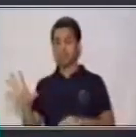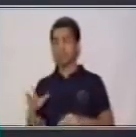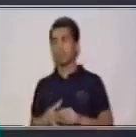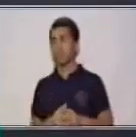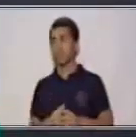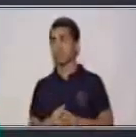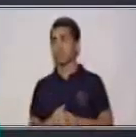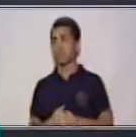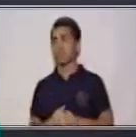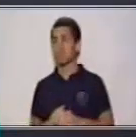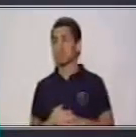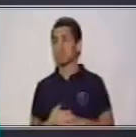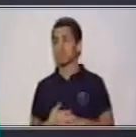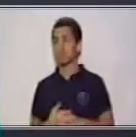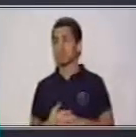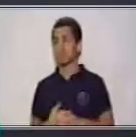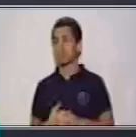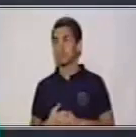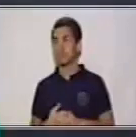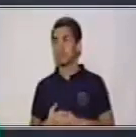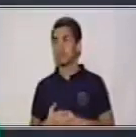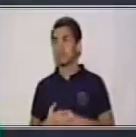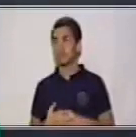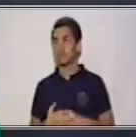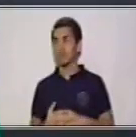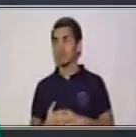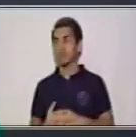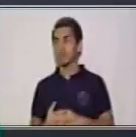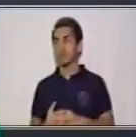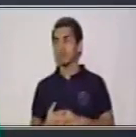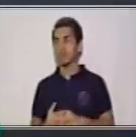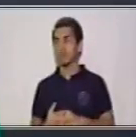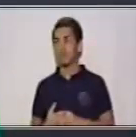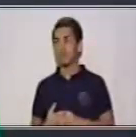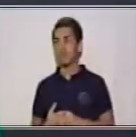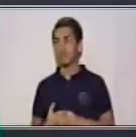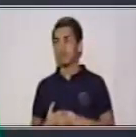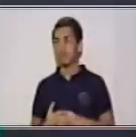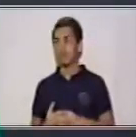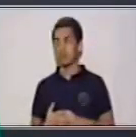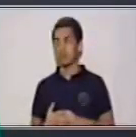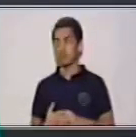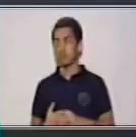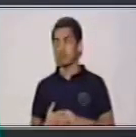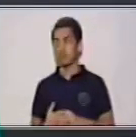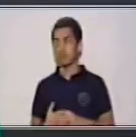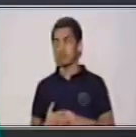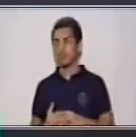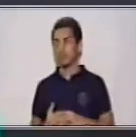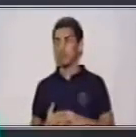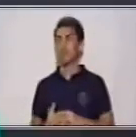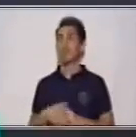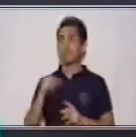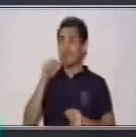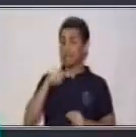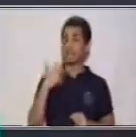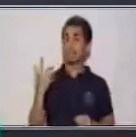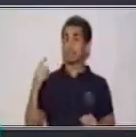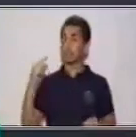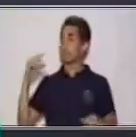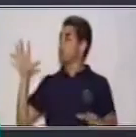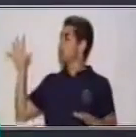25 avos. Y este 4, 25 avos es toda la respuesta de